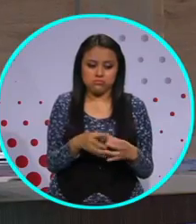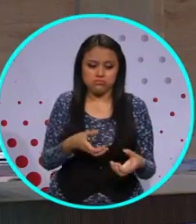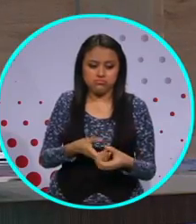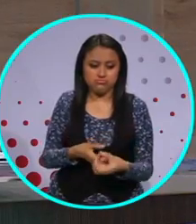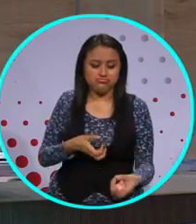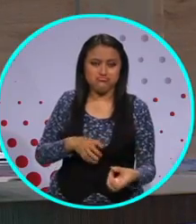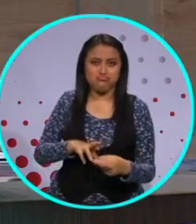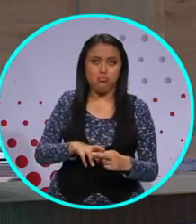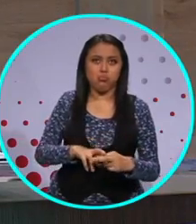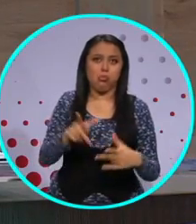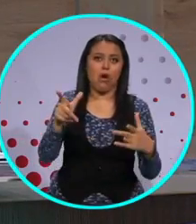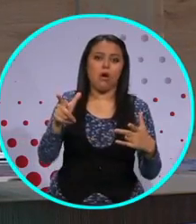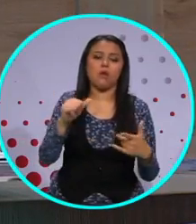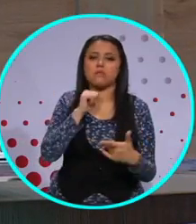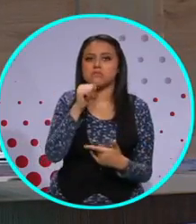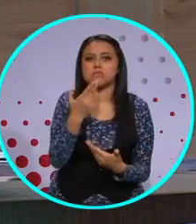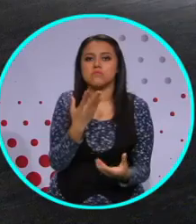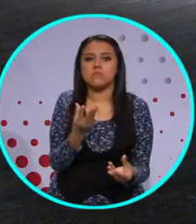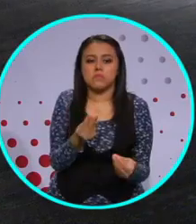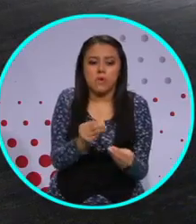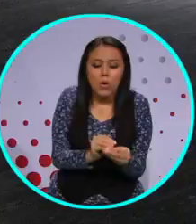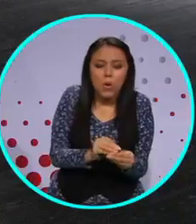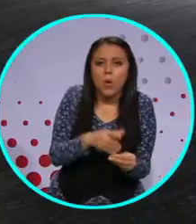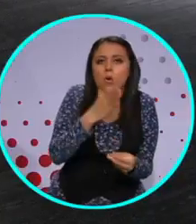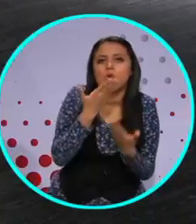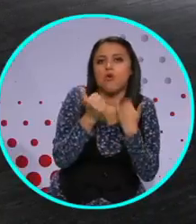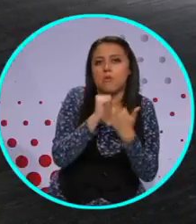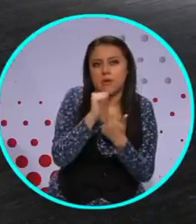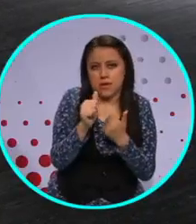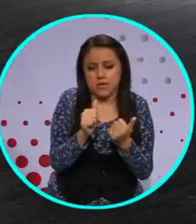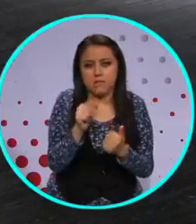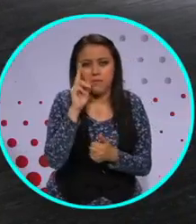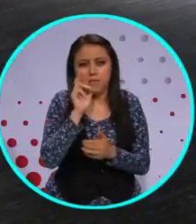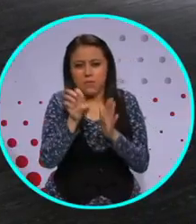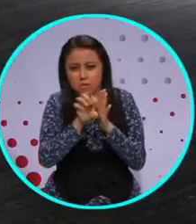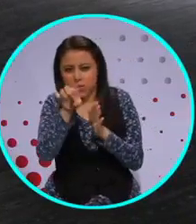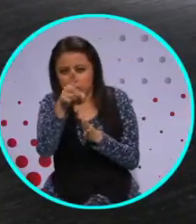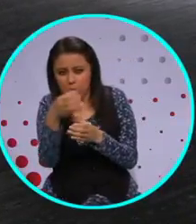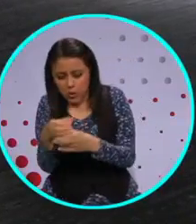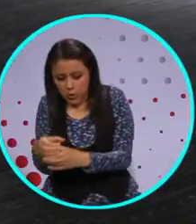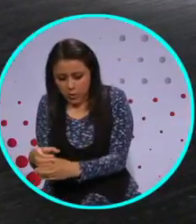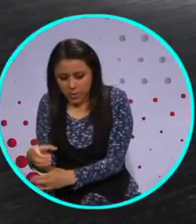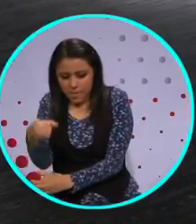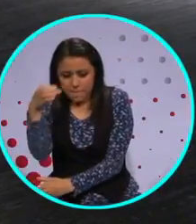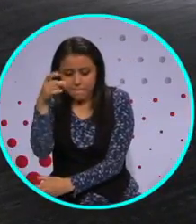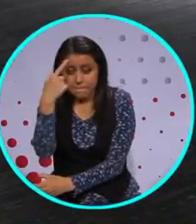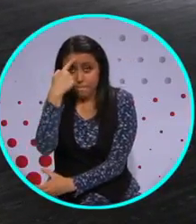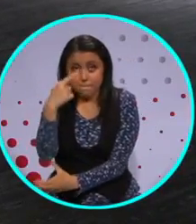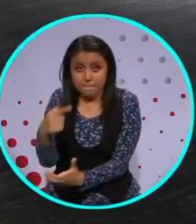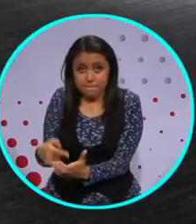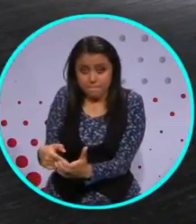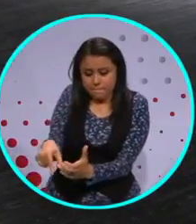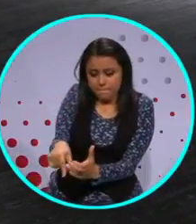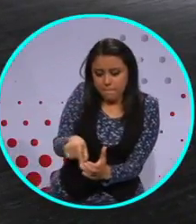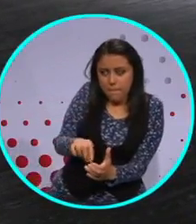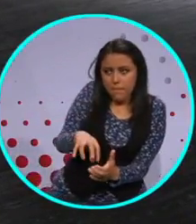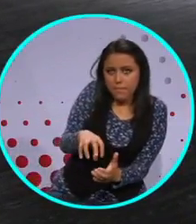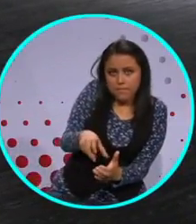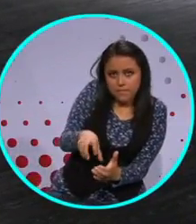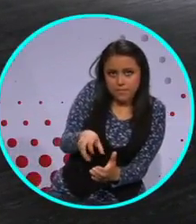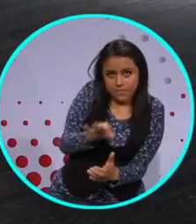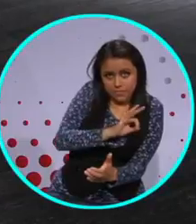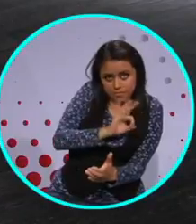cierre bueno pues puede llegar la autoridad y por aquí por hombre vemos el poste por aquí debe existir alguna forma de cerrar